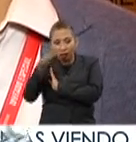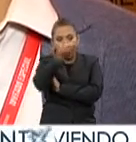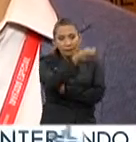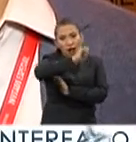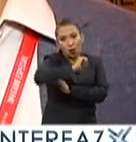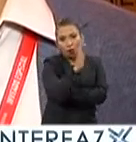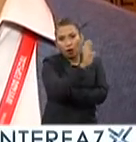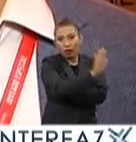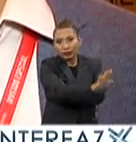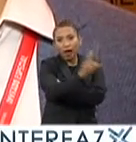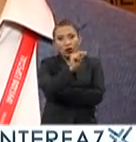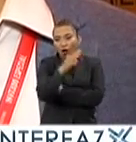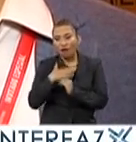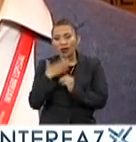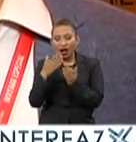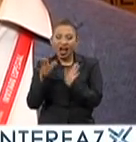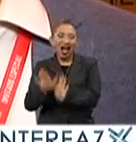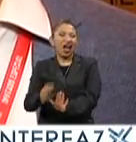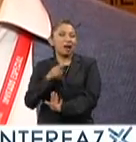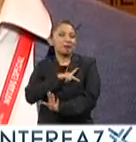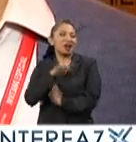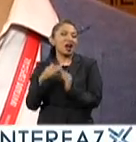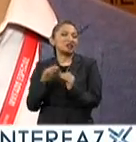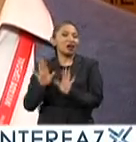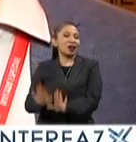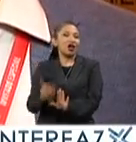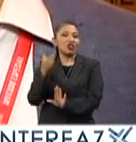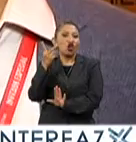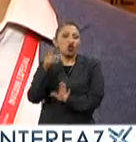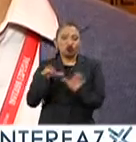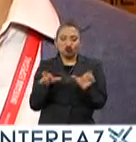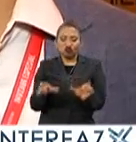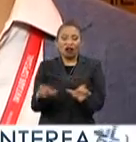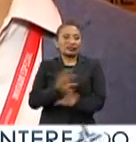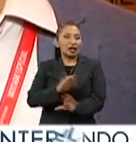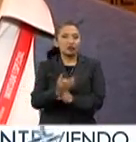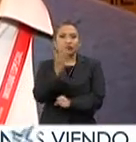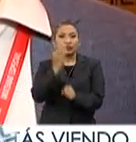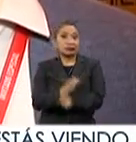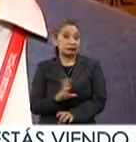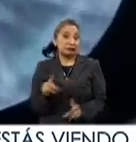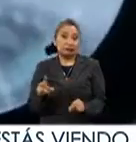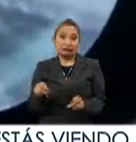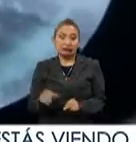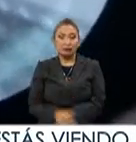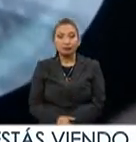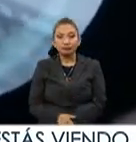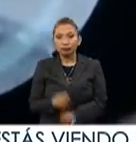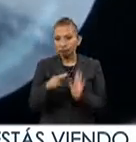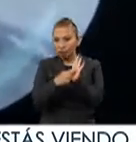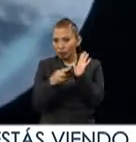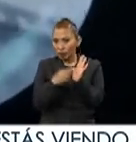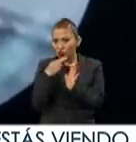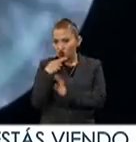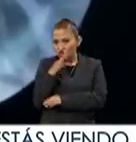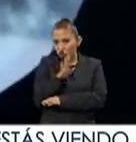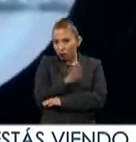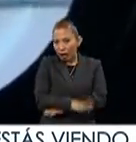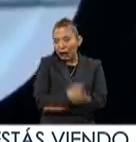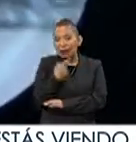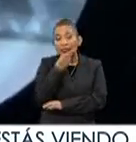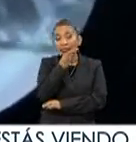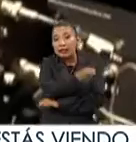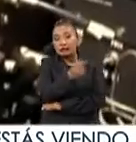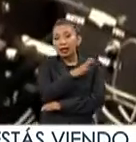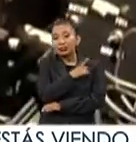se resguarde, no confiarse a que en su casa en 2 discos duros ya va a estar protegida la obra. La norma de preservación indica